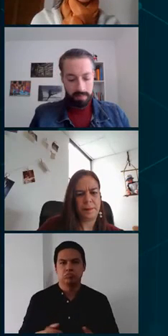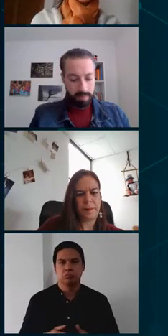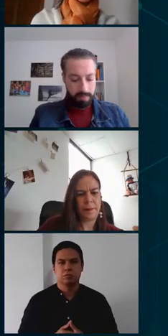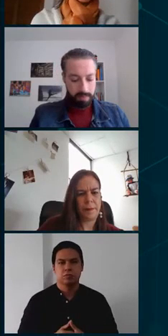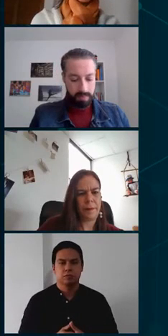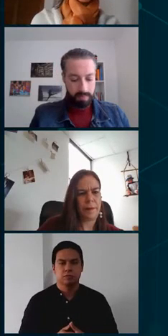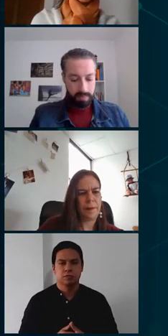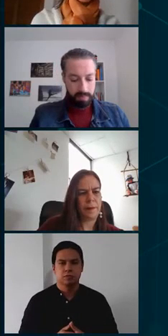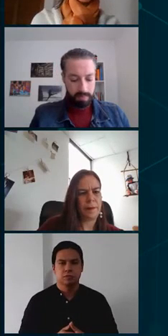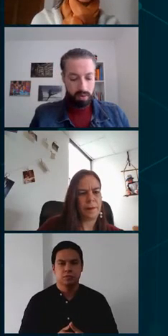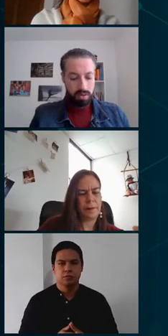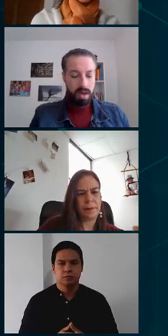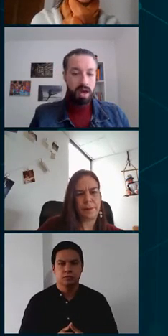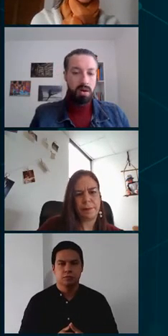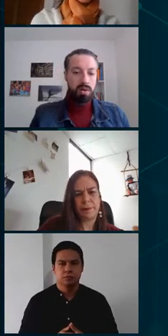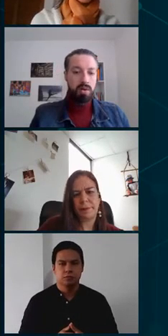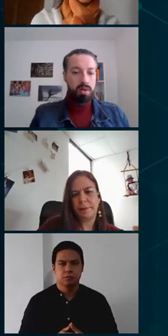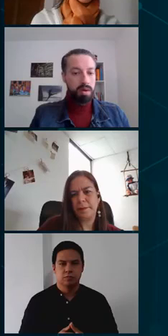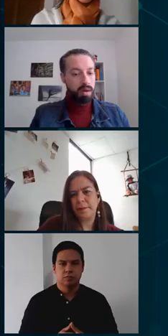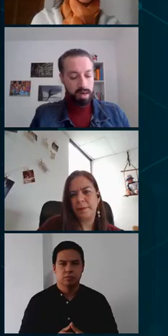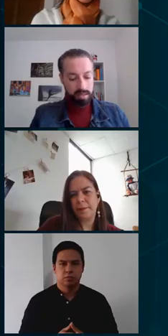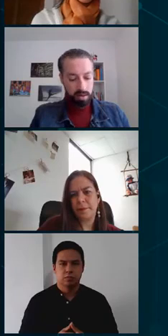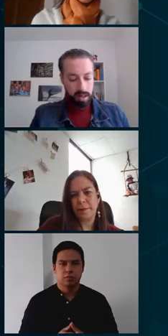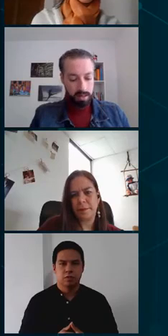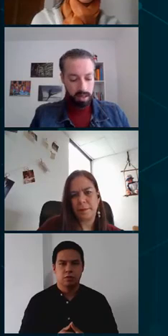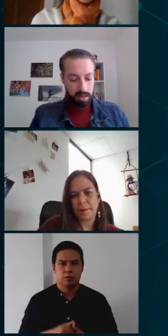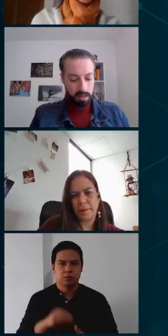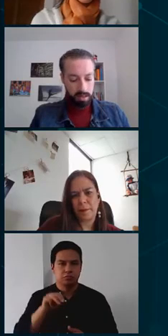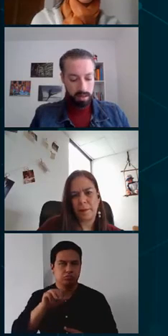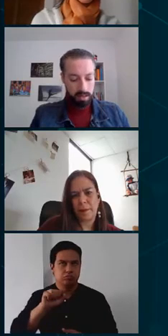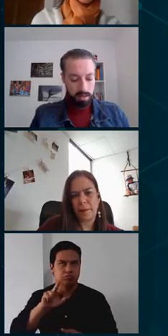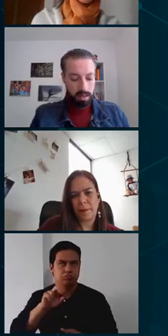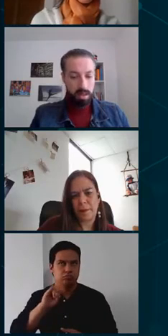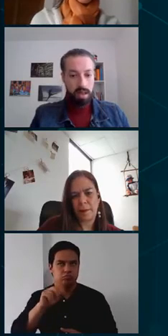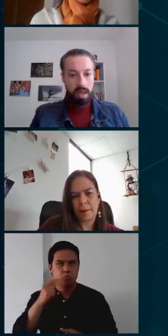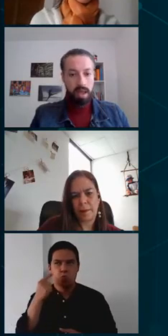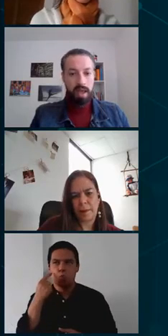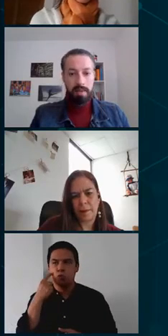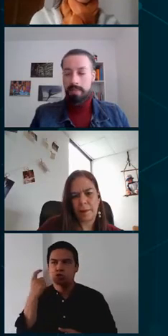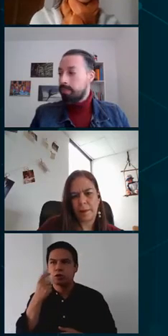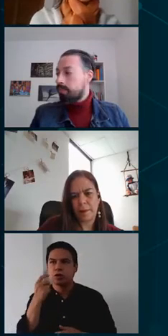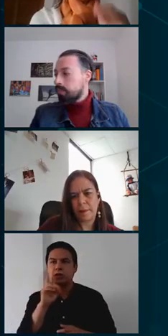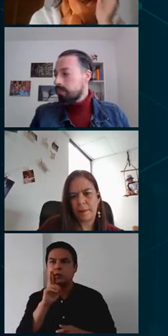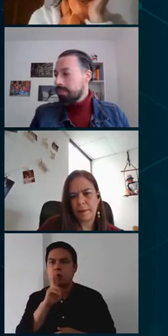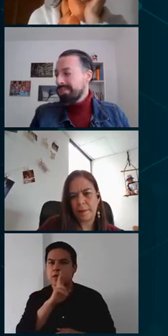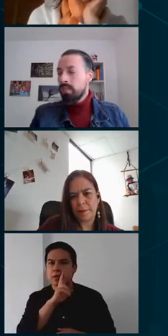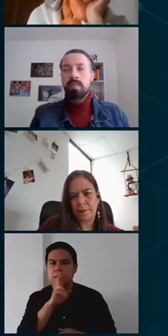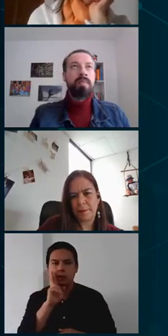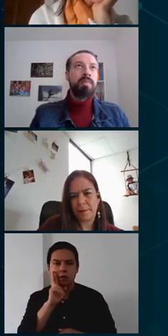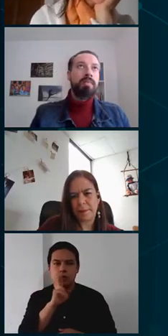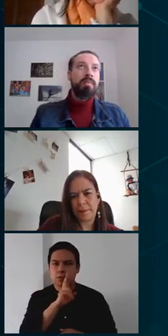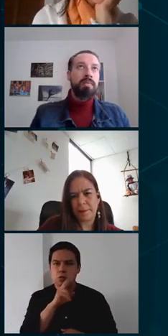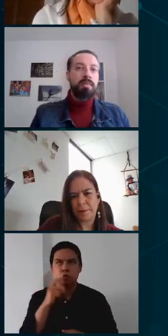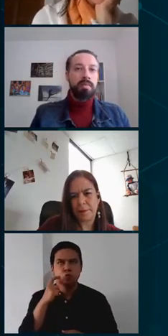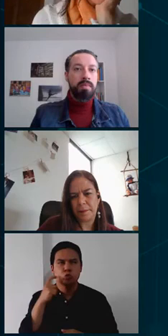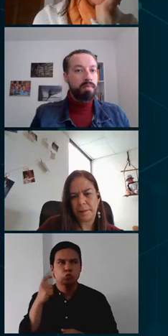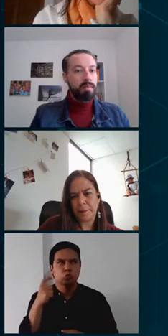y busca un restaurante que